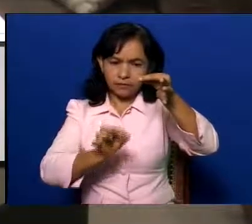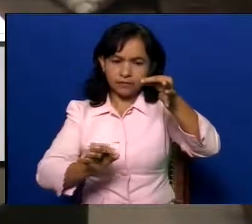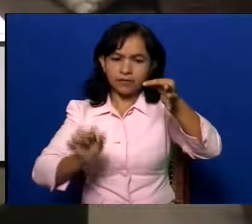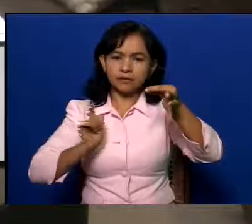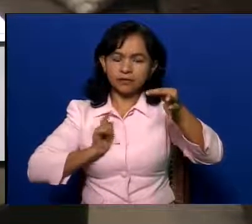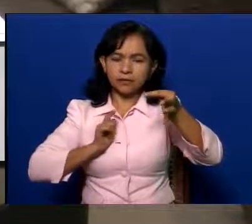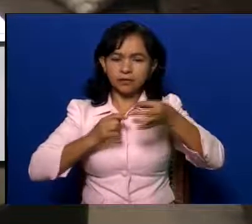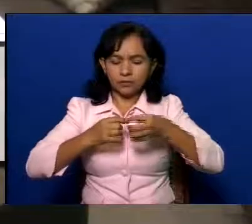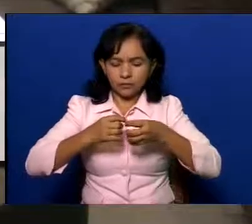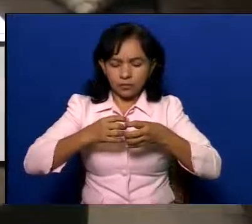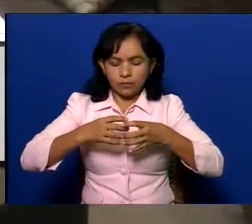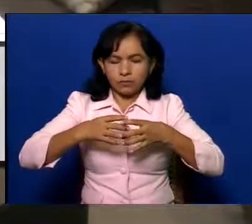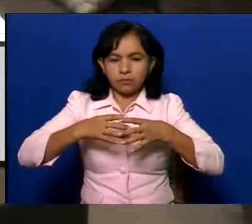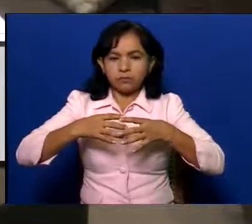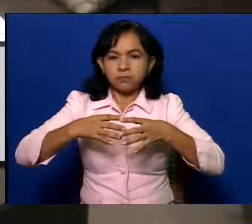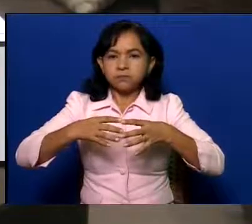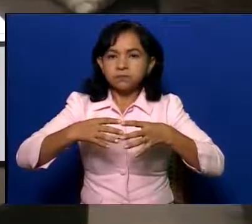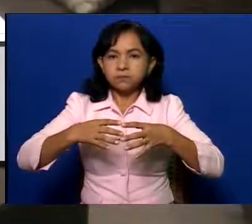se me inflamaron, dice,